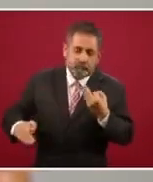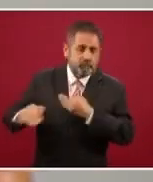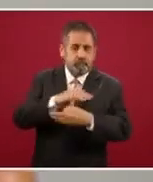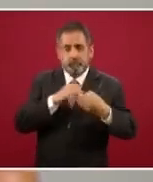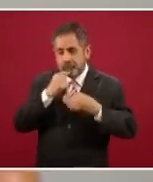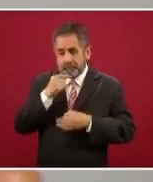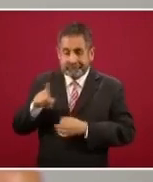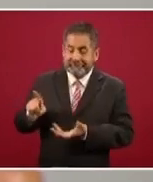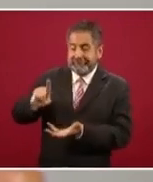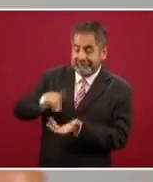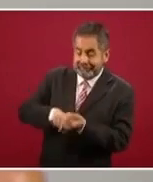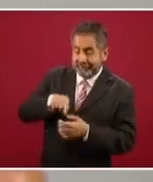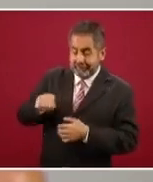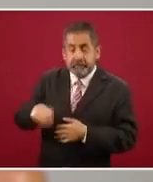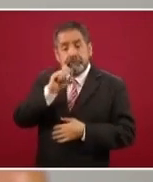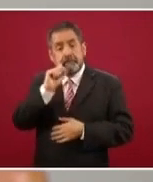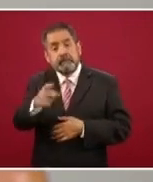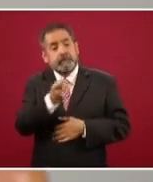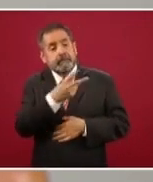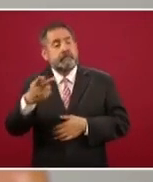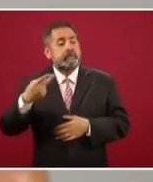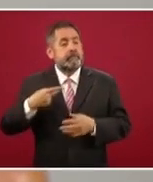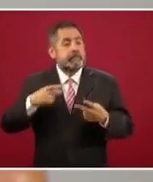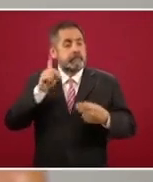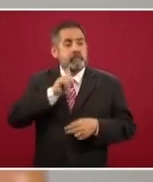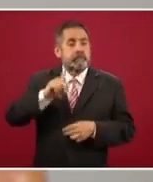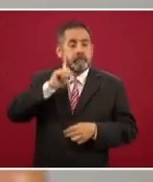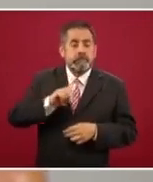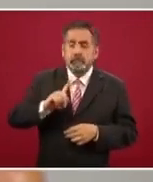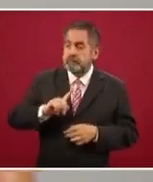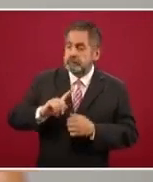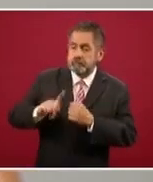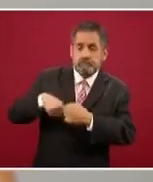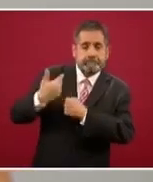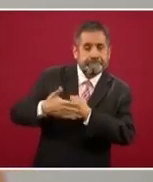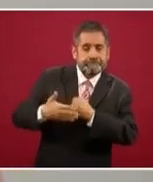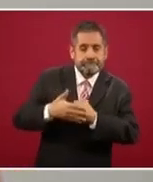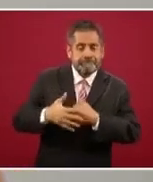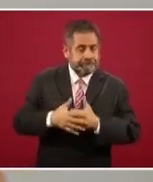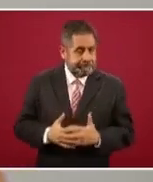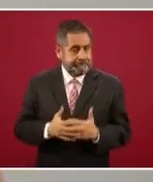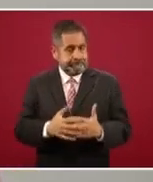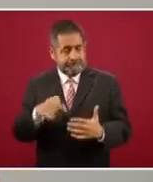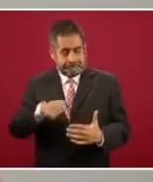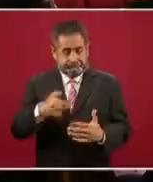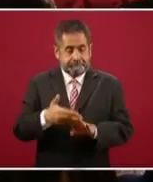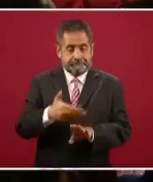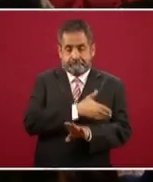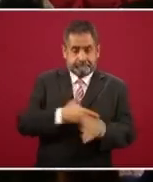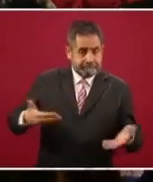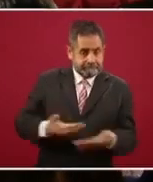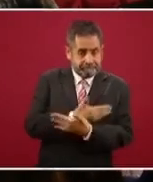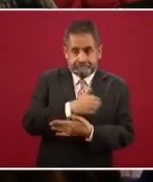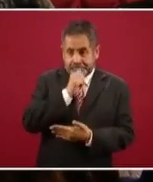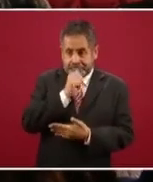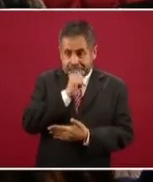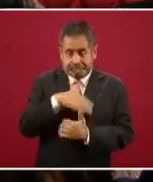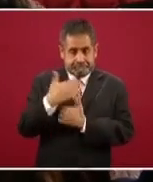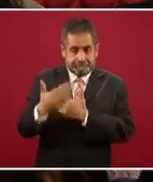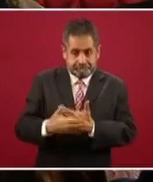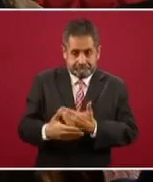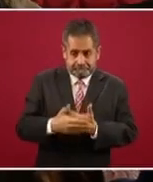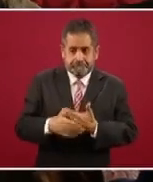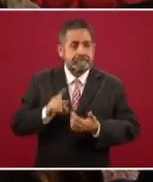empieza desde el embarazo, antes de que nazca el niño, y si el niño viene, es de